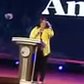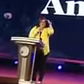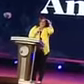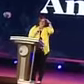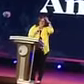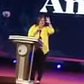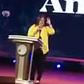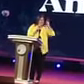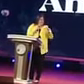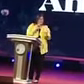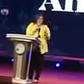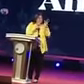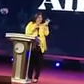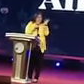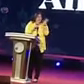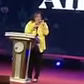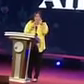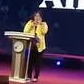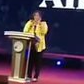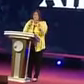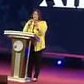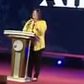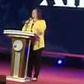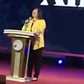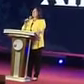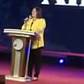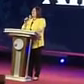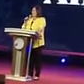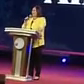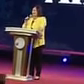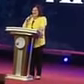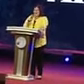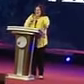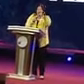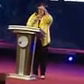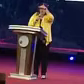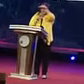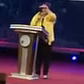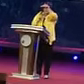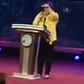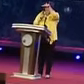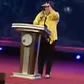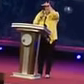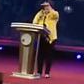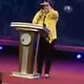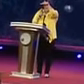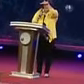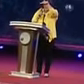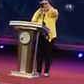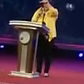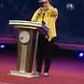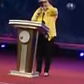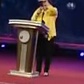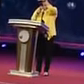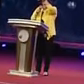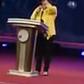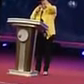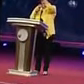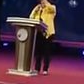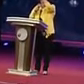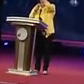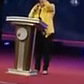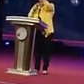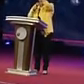usted sabe. Si usted vio a alguien, pero si no, como no estoy viendo bien. ¿A dónde? ¿A dónde? De Utuado,